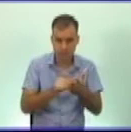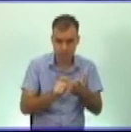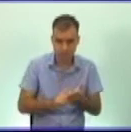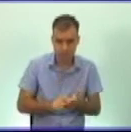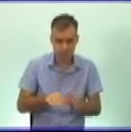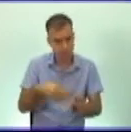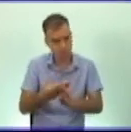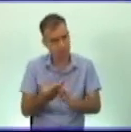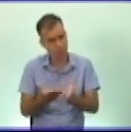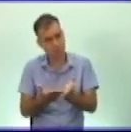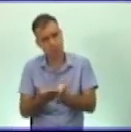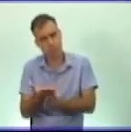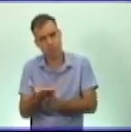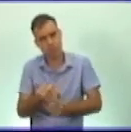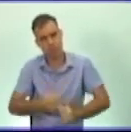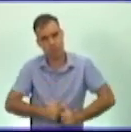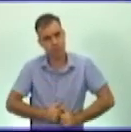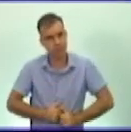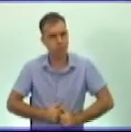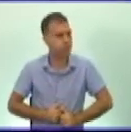a continuar.